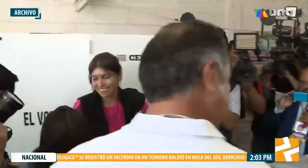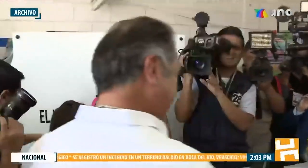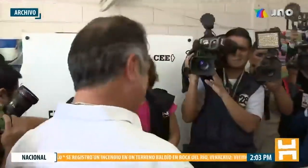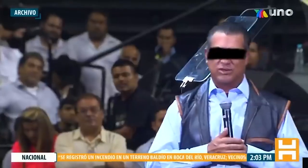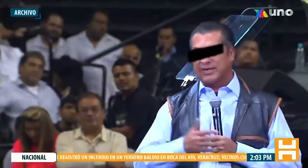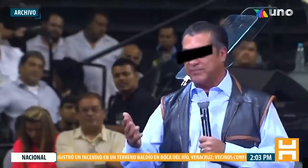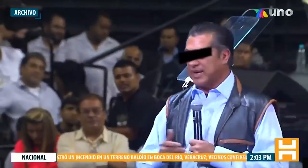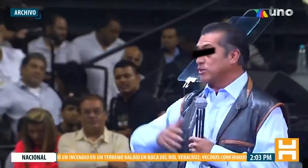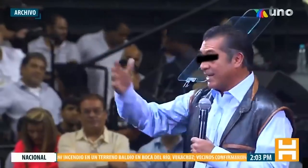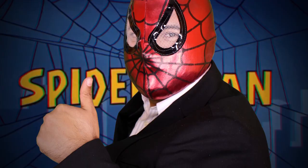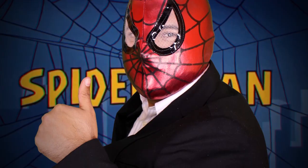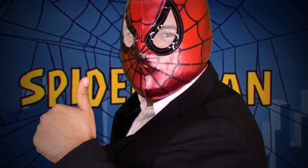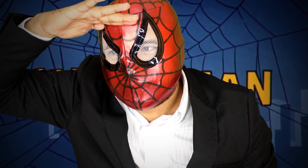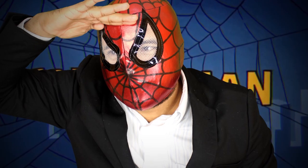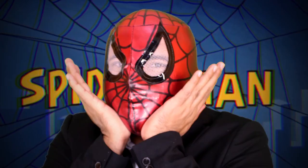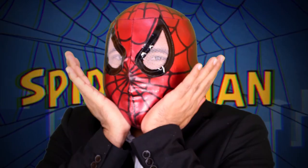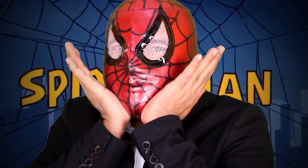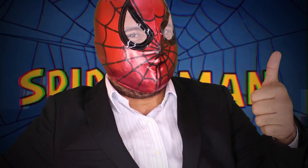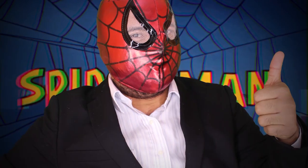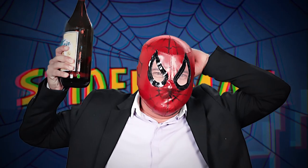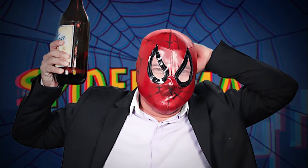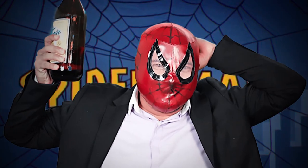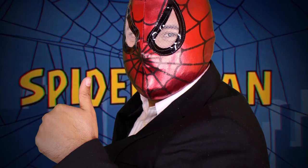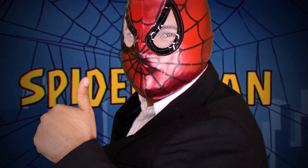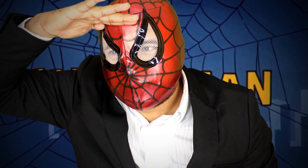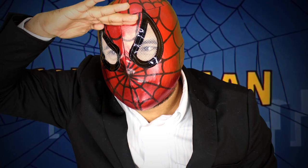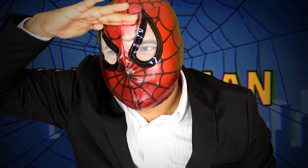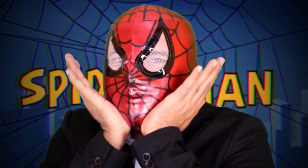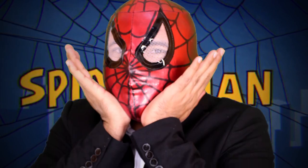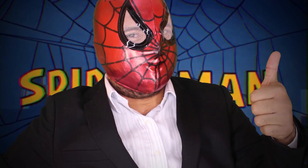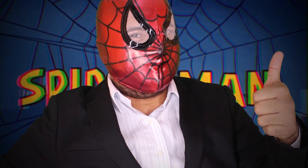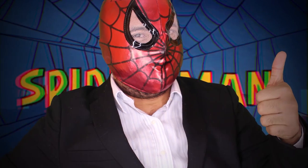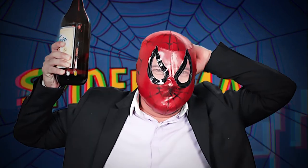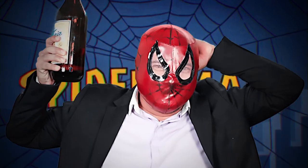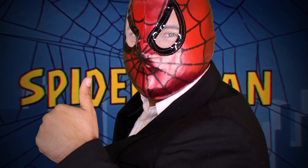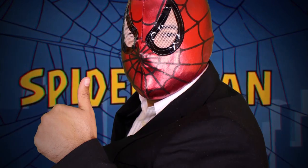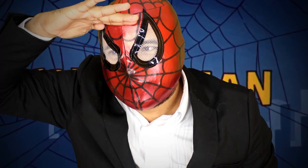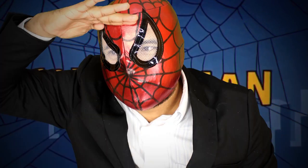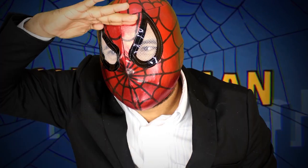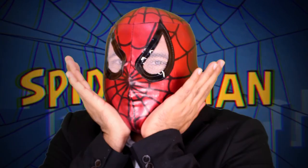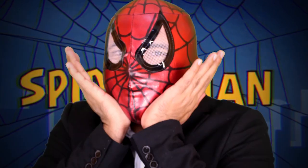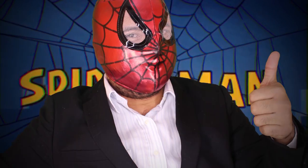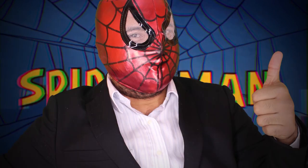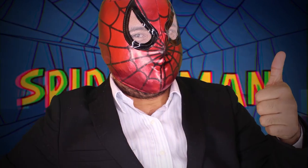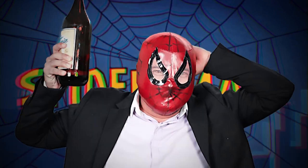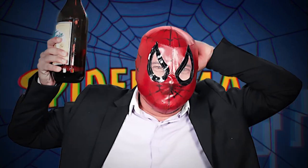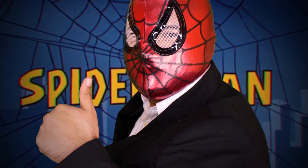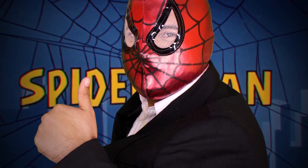¡Ja, de ser! Soy su amigo Cien Espreman Choco. Allá nos vemos. No se les olvide compartir, comentar y darle like a esta